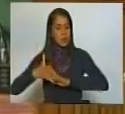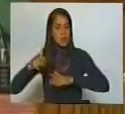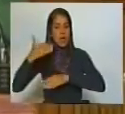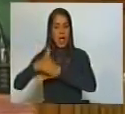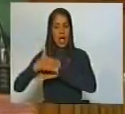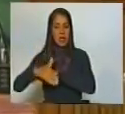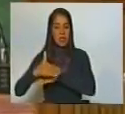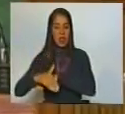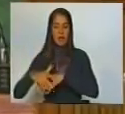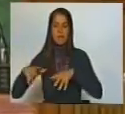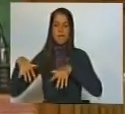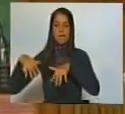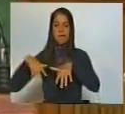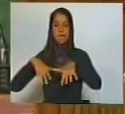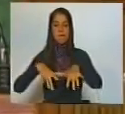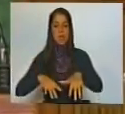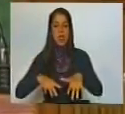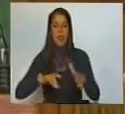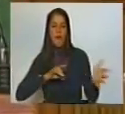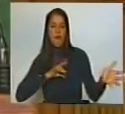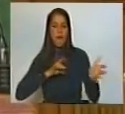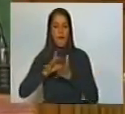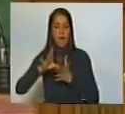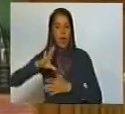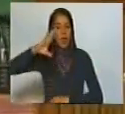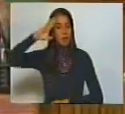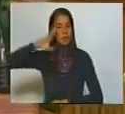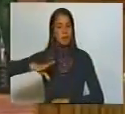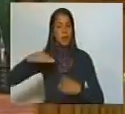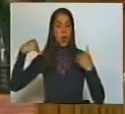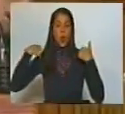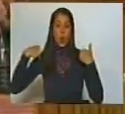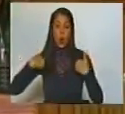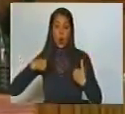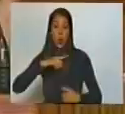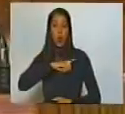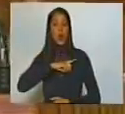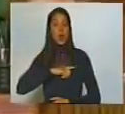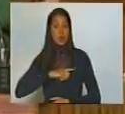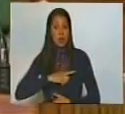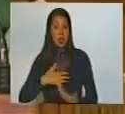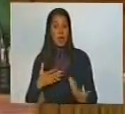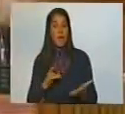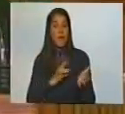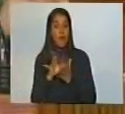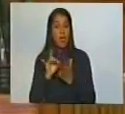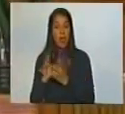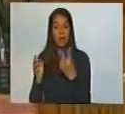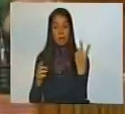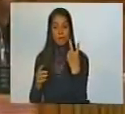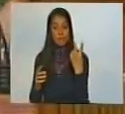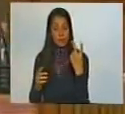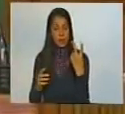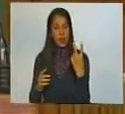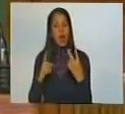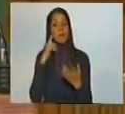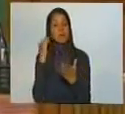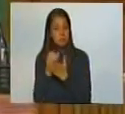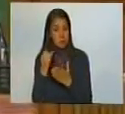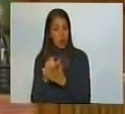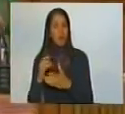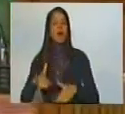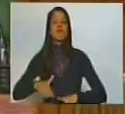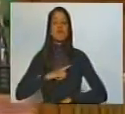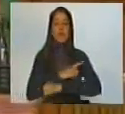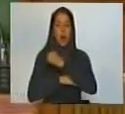logró sacar a esos coroneles de la Junta Militar. Y eso fue la prueba de que se podía, porque el propio 23 de enero